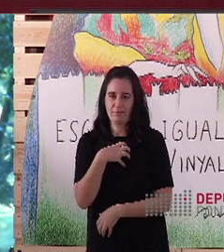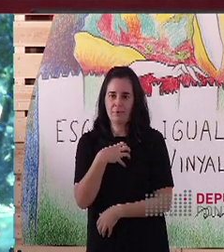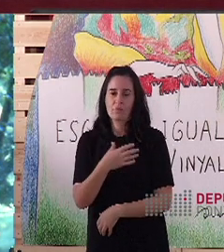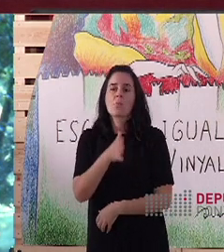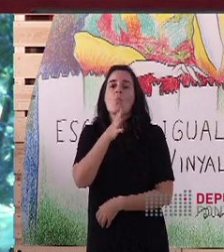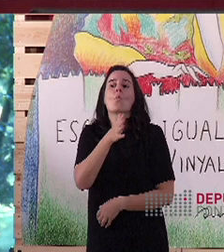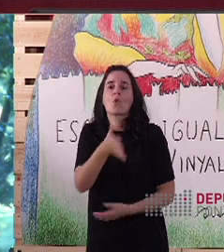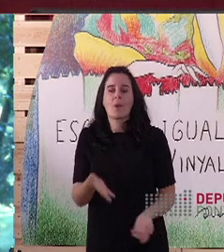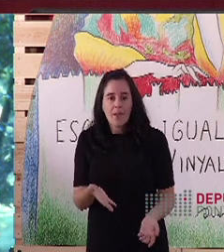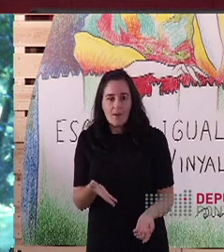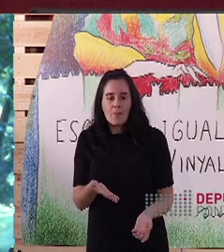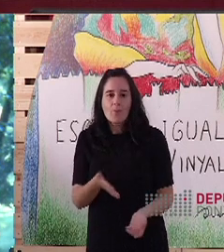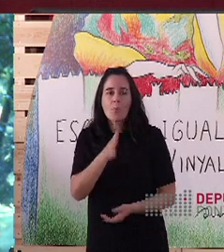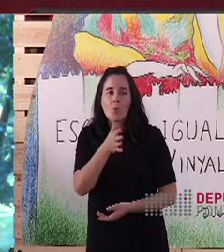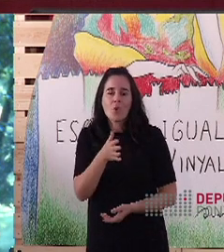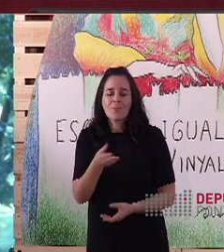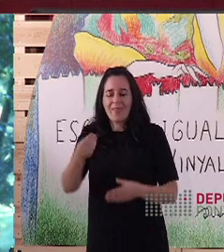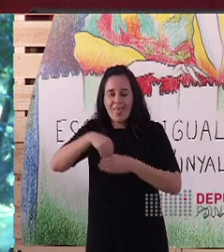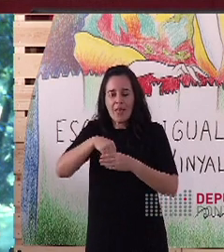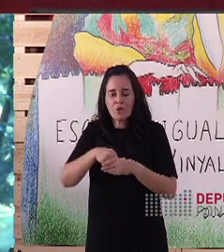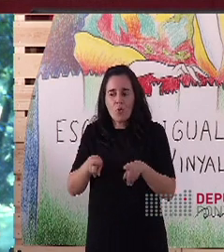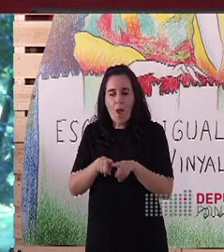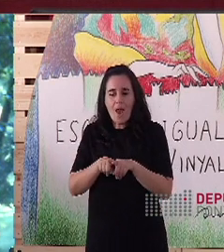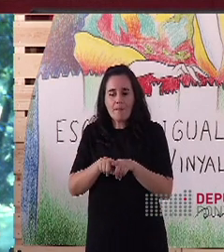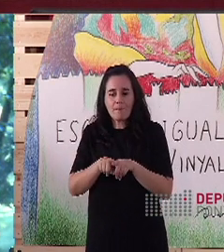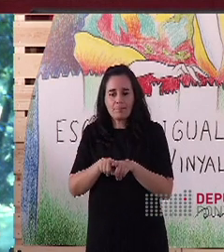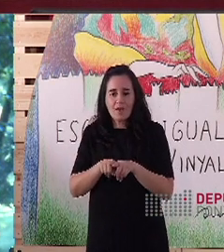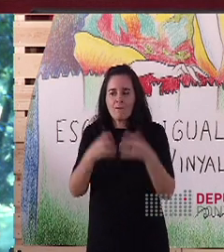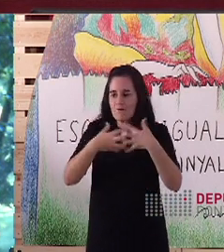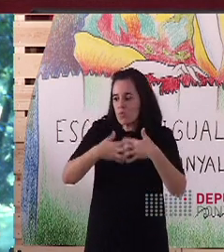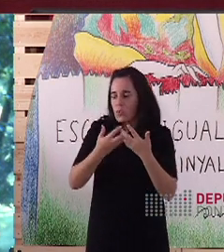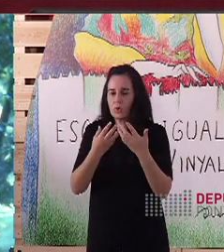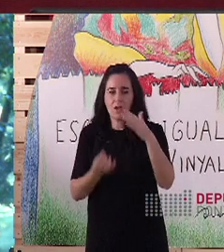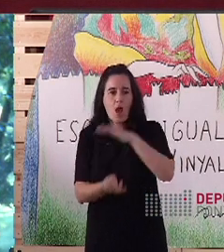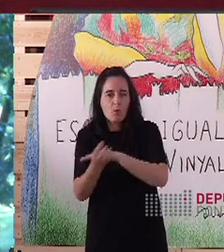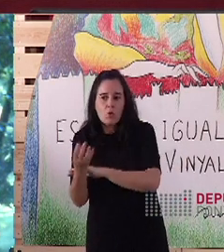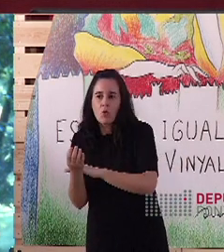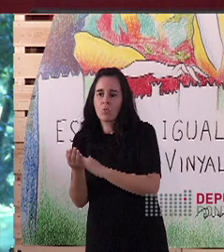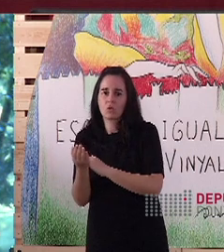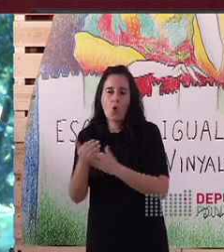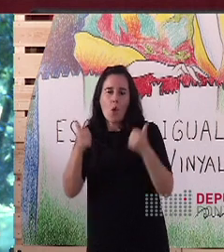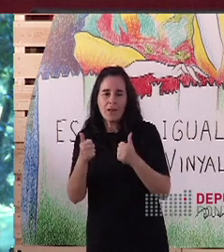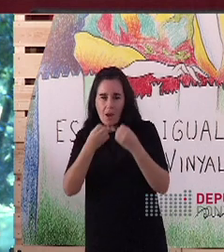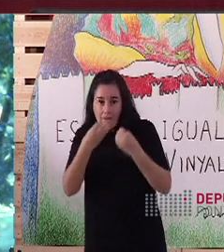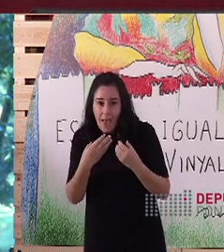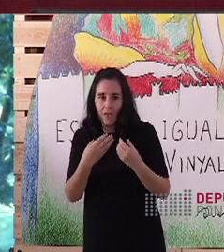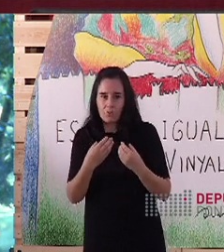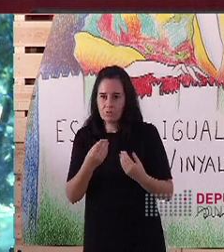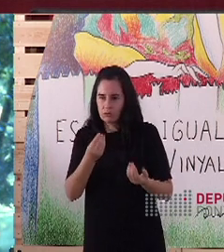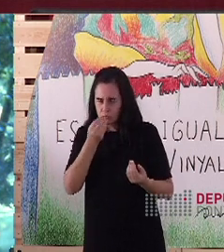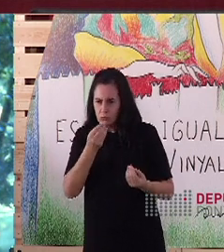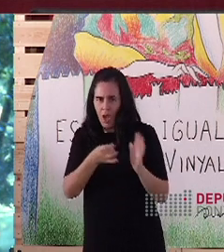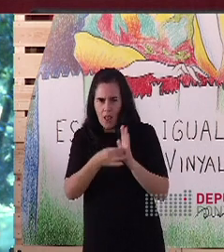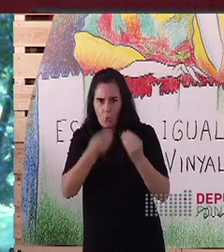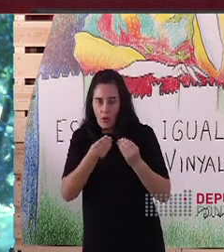global porque no tiene un tejido productivo lo suficientemente competitivo como para poder